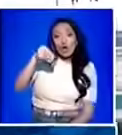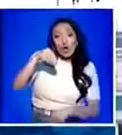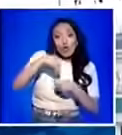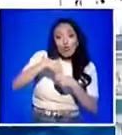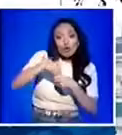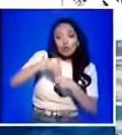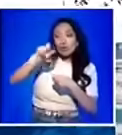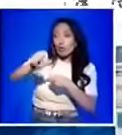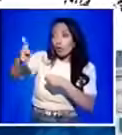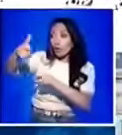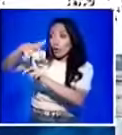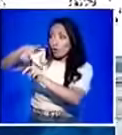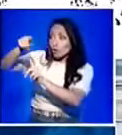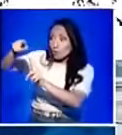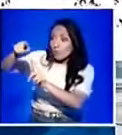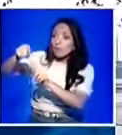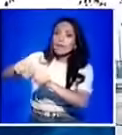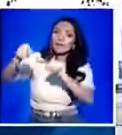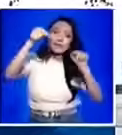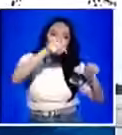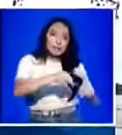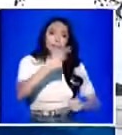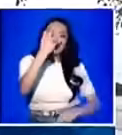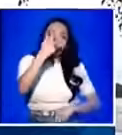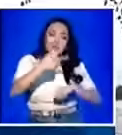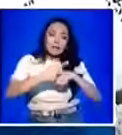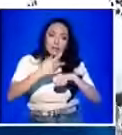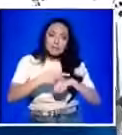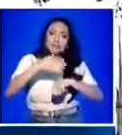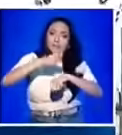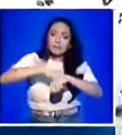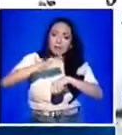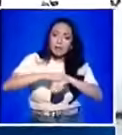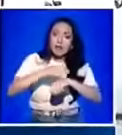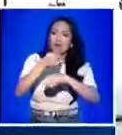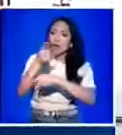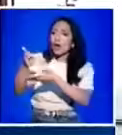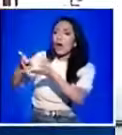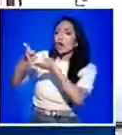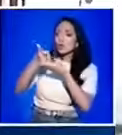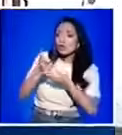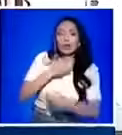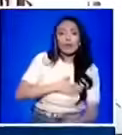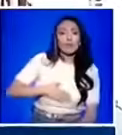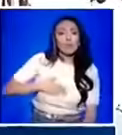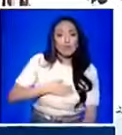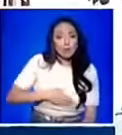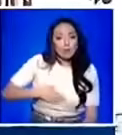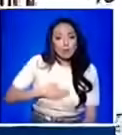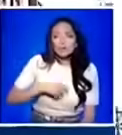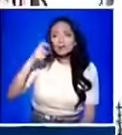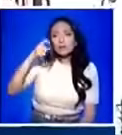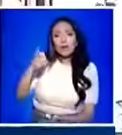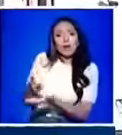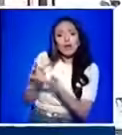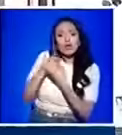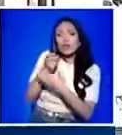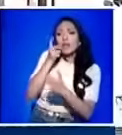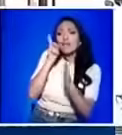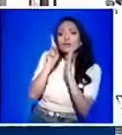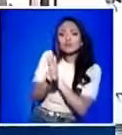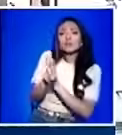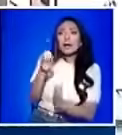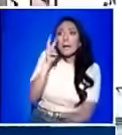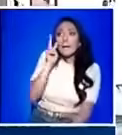otro parque. Entonces, eso quiero yo hacer un llamado a los vecinos y vecinas que nos ayuden a denunciar